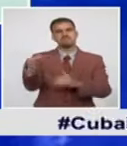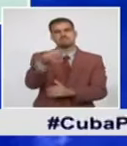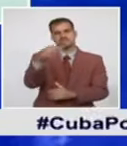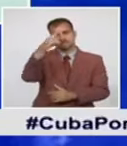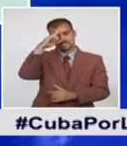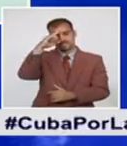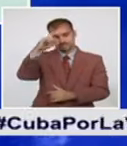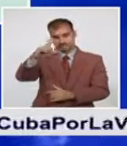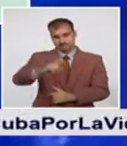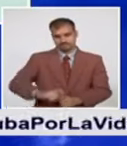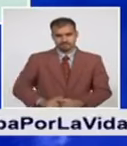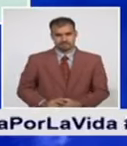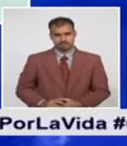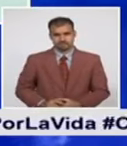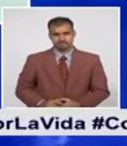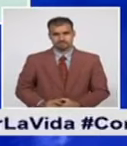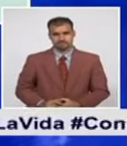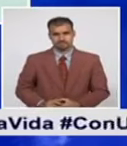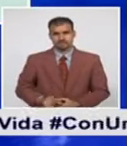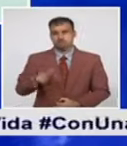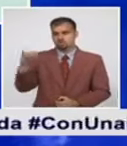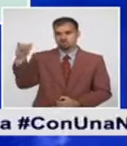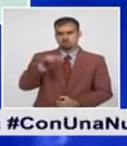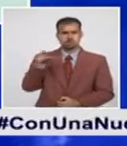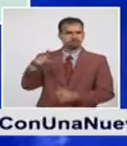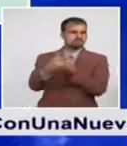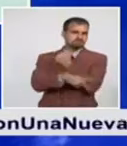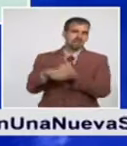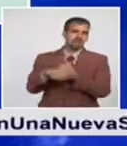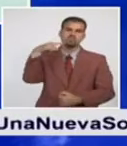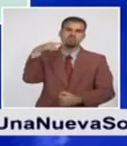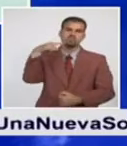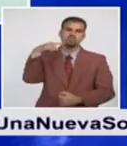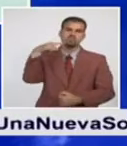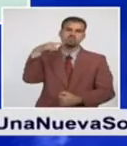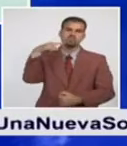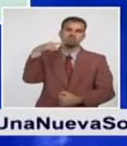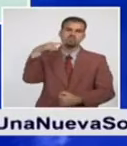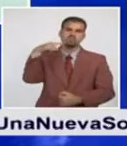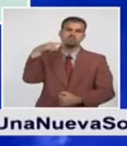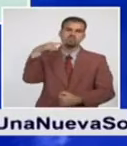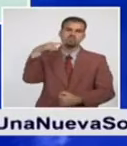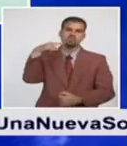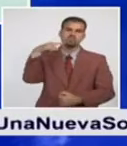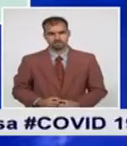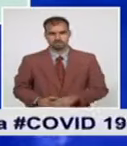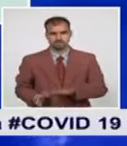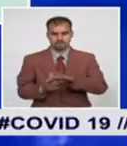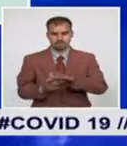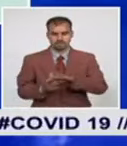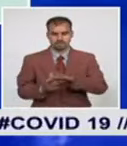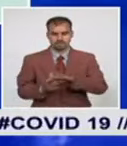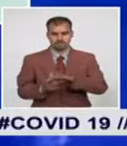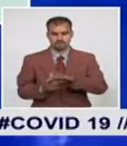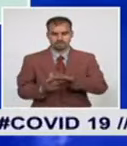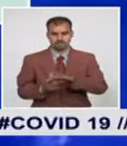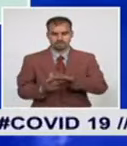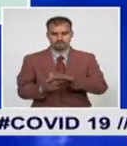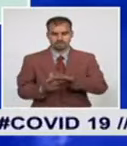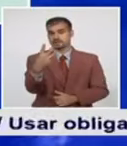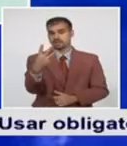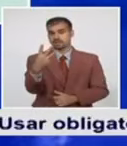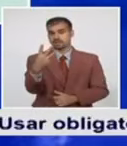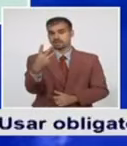viajero cubano procedente de Rusia. En Camagüey 7 casos importados, 3 del municipio de Camagüey, 3